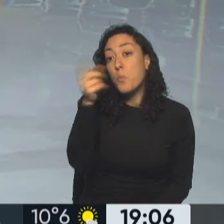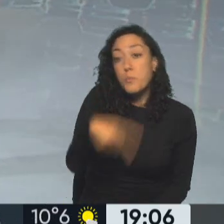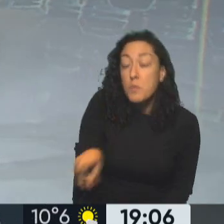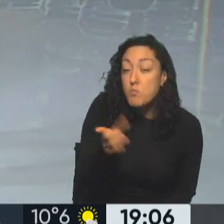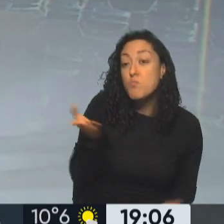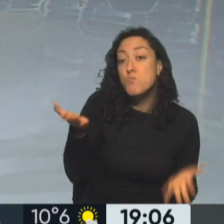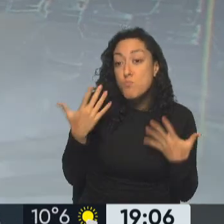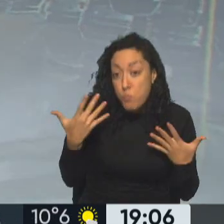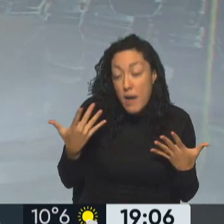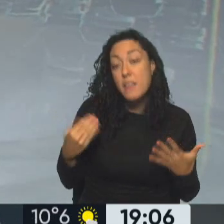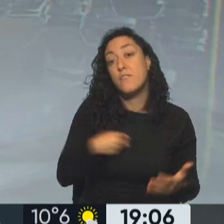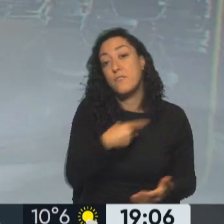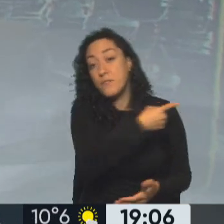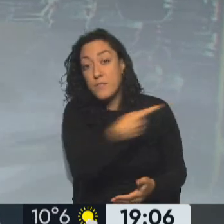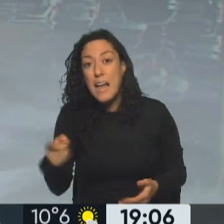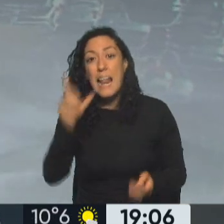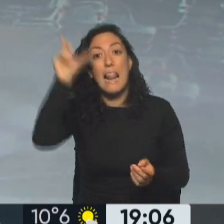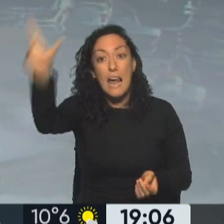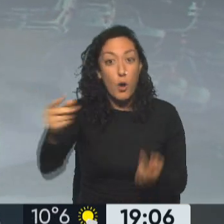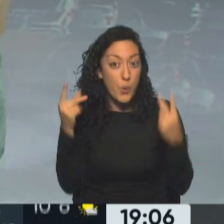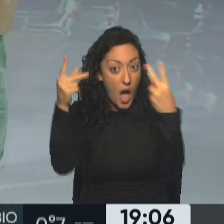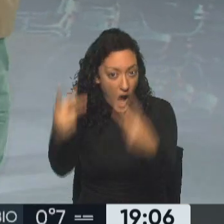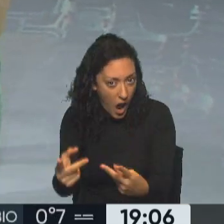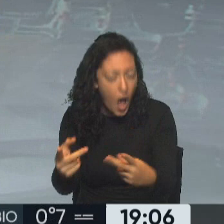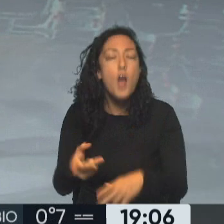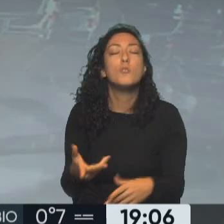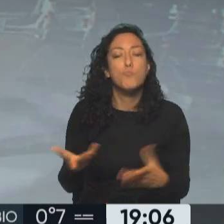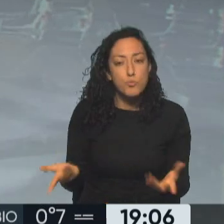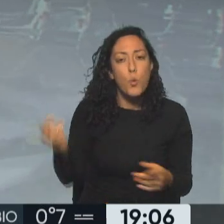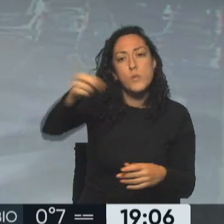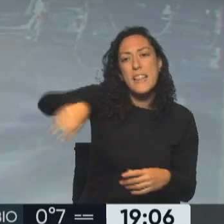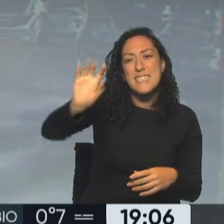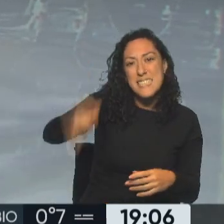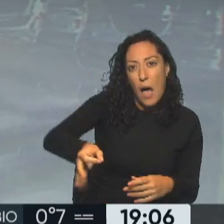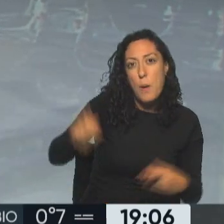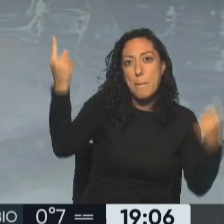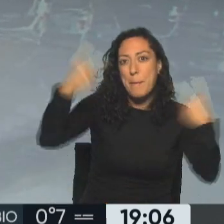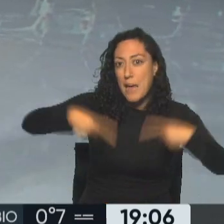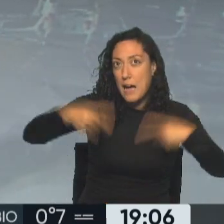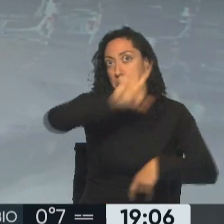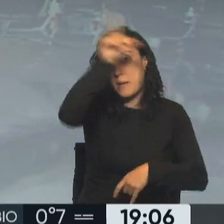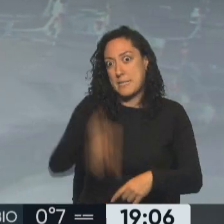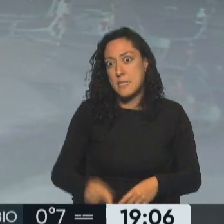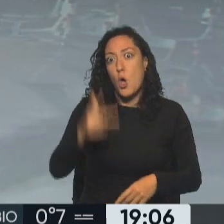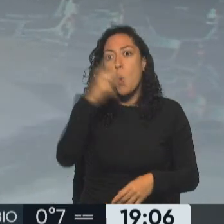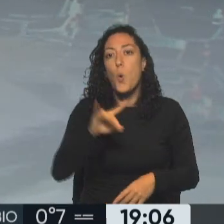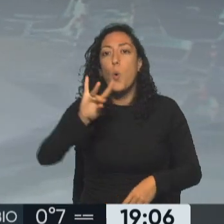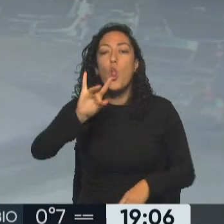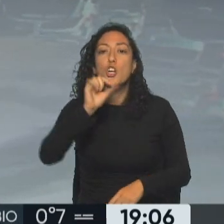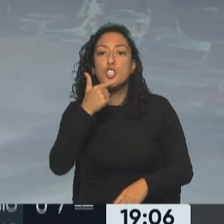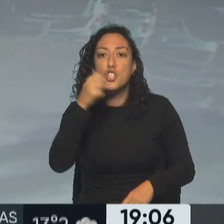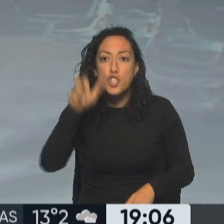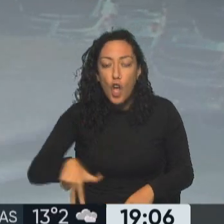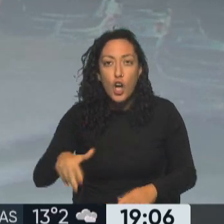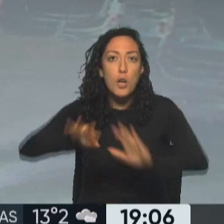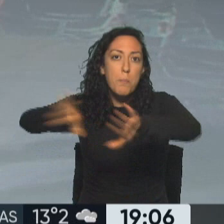aquellos que tienen la oportunidad de que estos días irte un poquito más lejos. Ustedes saben que en el peaje nos estás viendo en todo el país. Hudson te lleva al partido